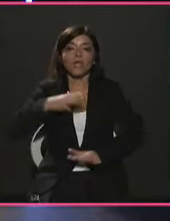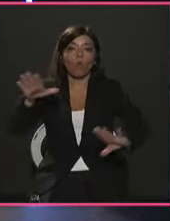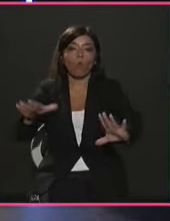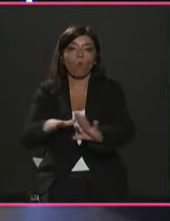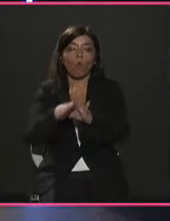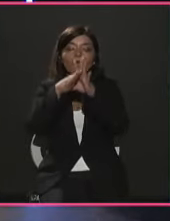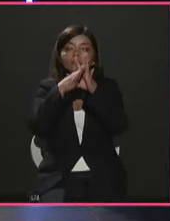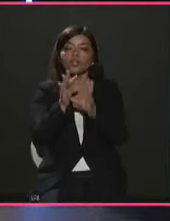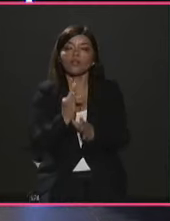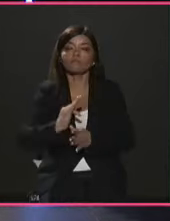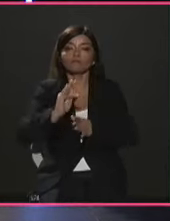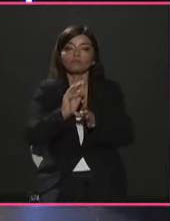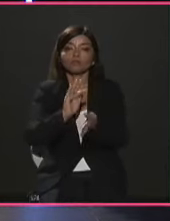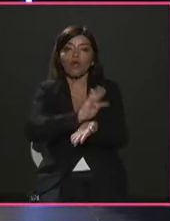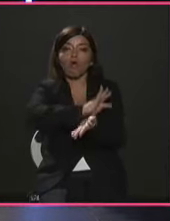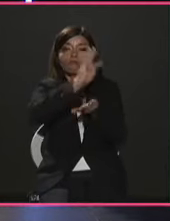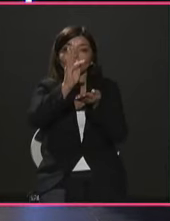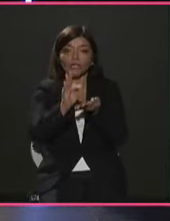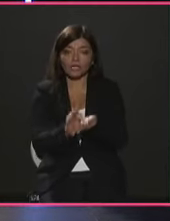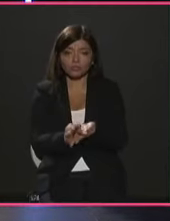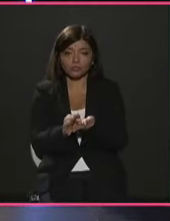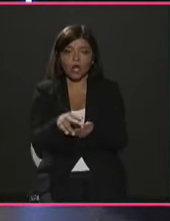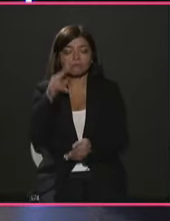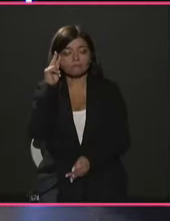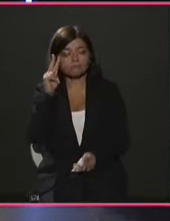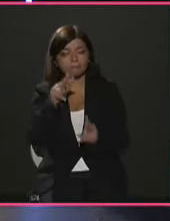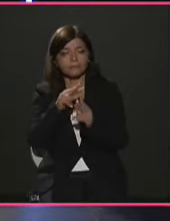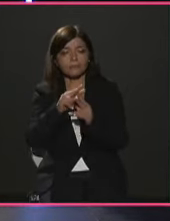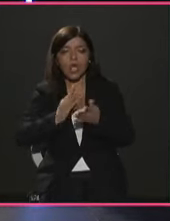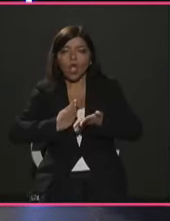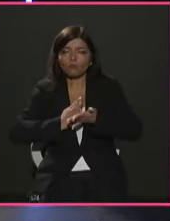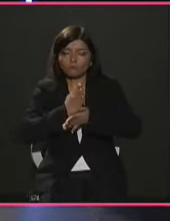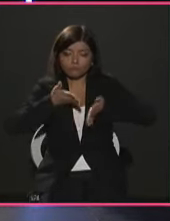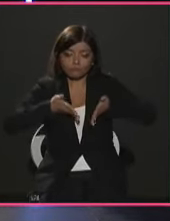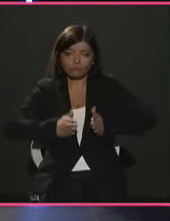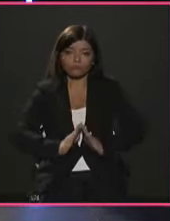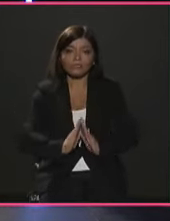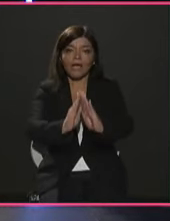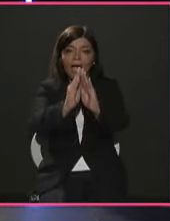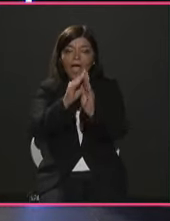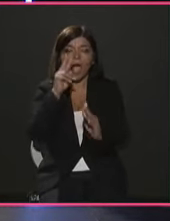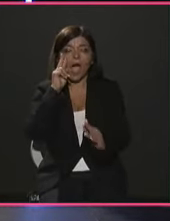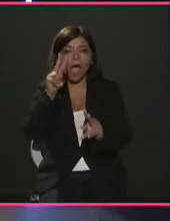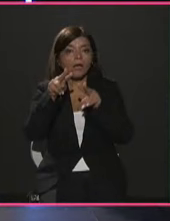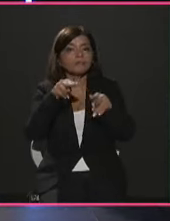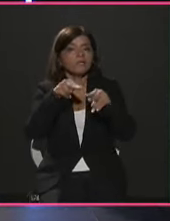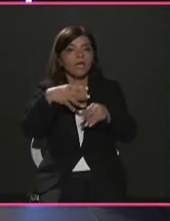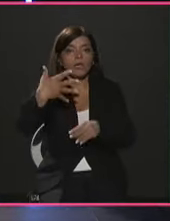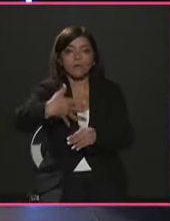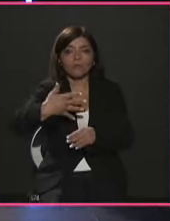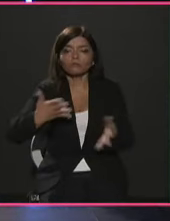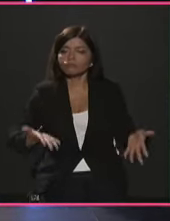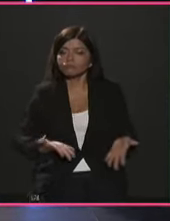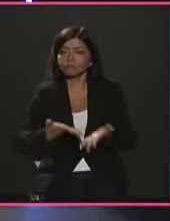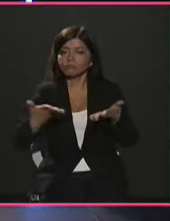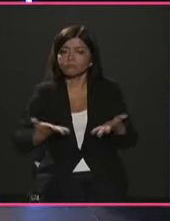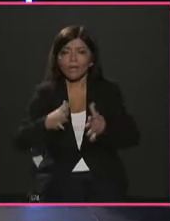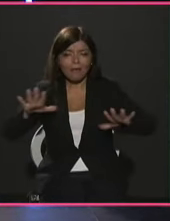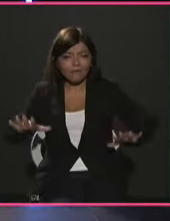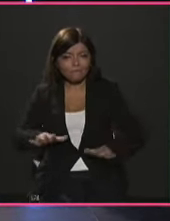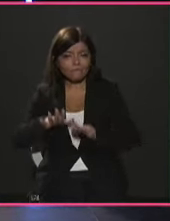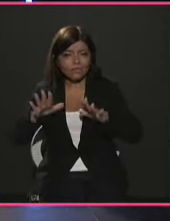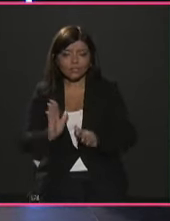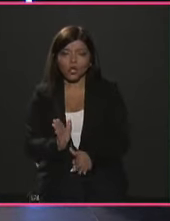la visión por haber puesto esta iniciativa en el en el radar por haberla empujado por